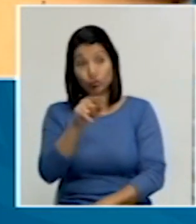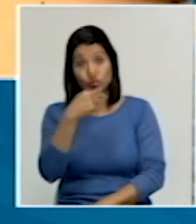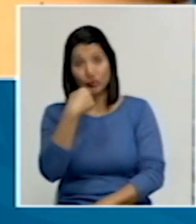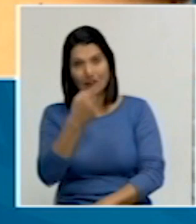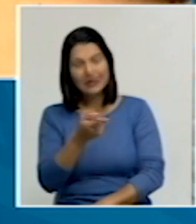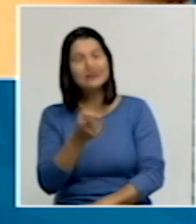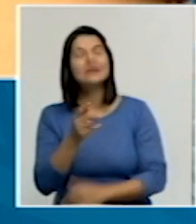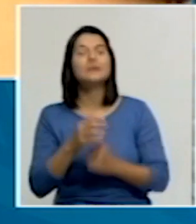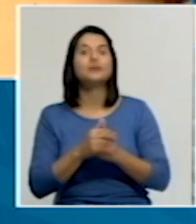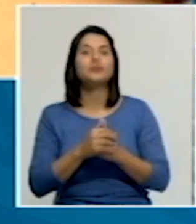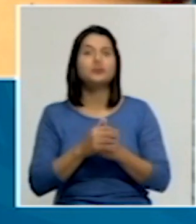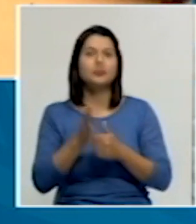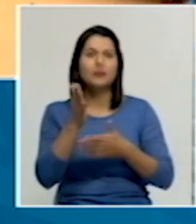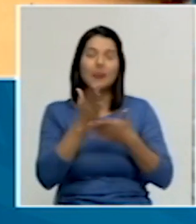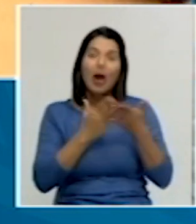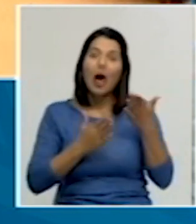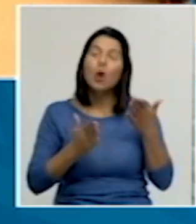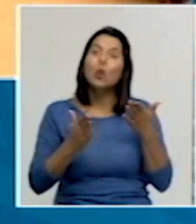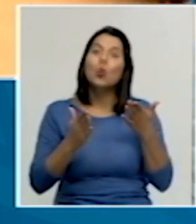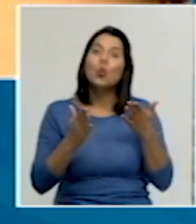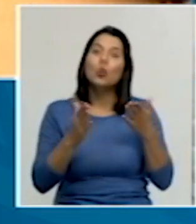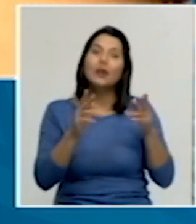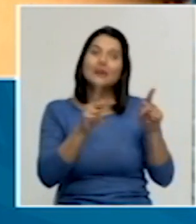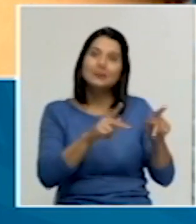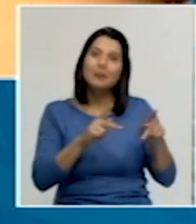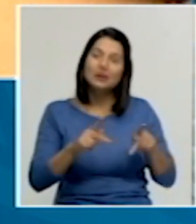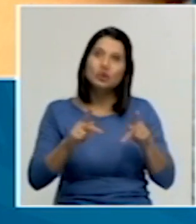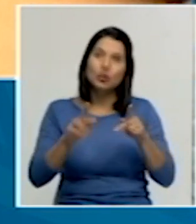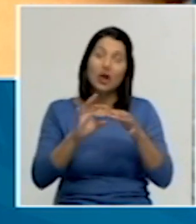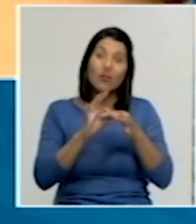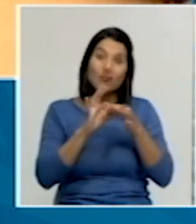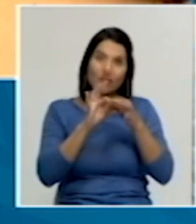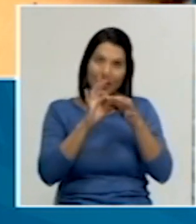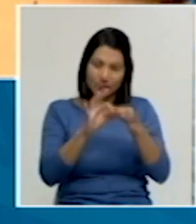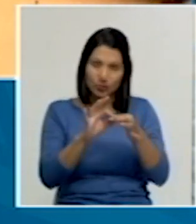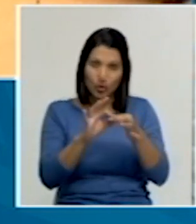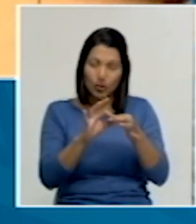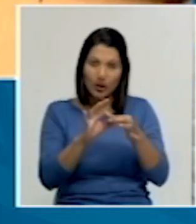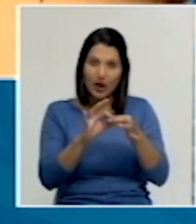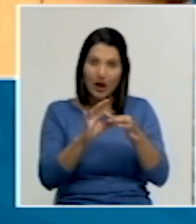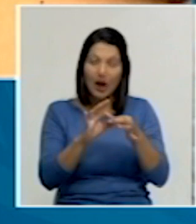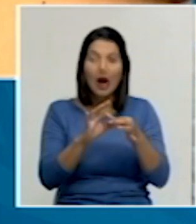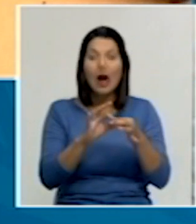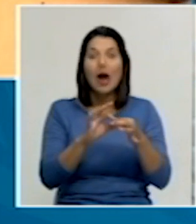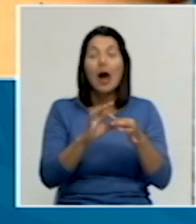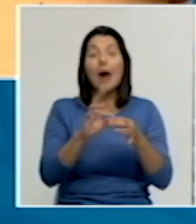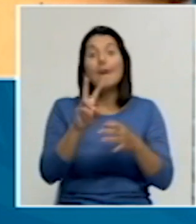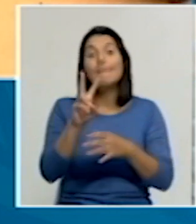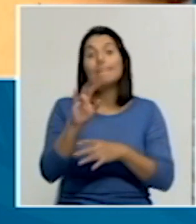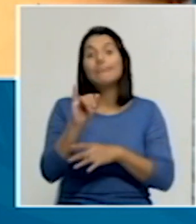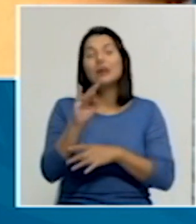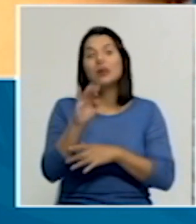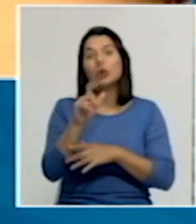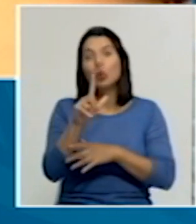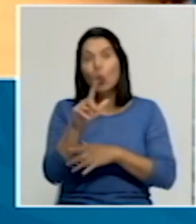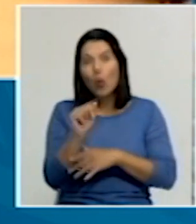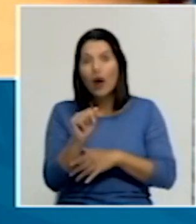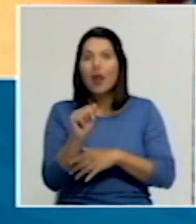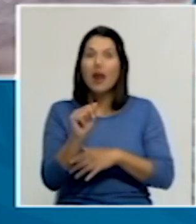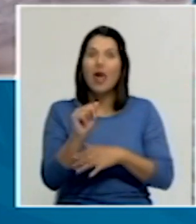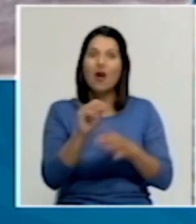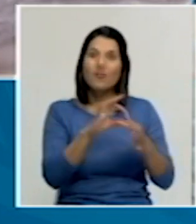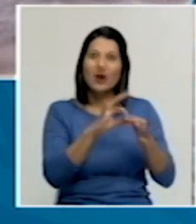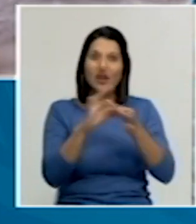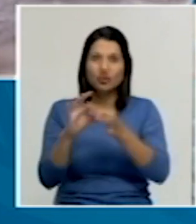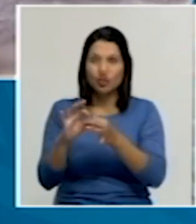algunos señalamientos que vinculan la propagación de esta viruela a la participación en eventos masivos